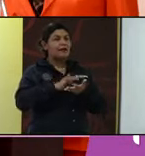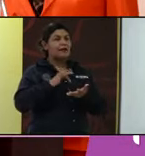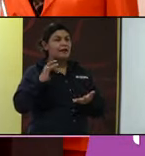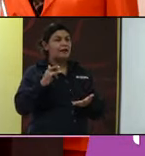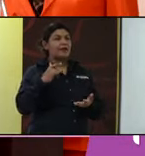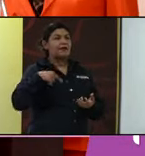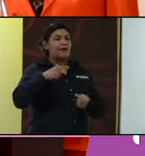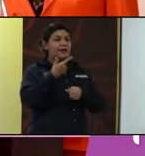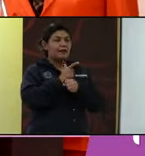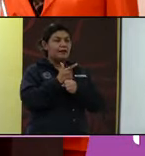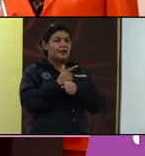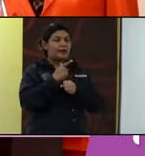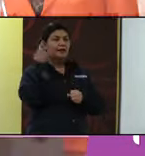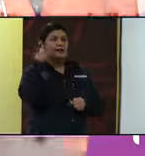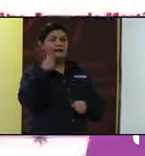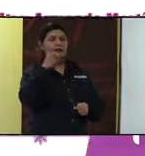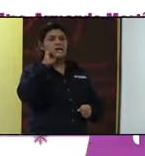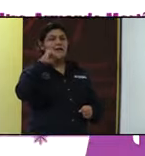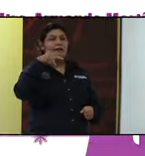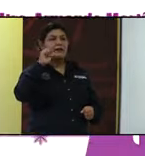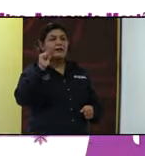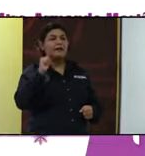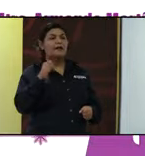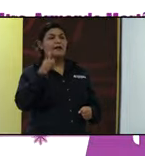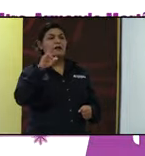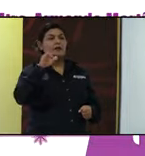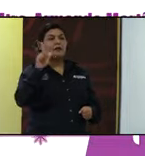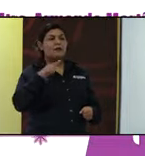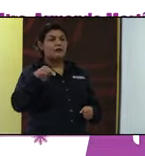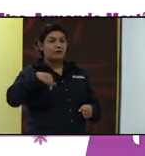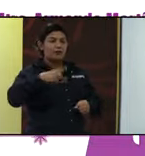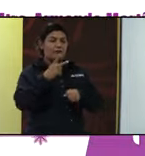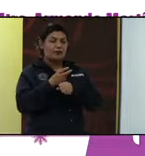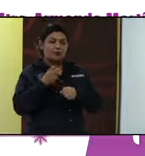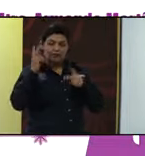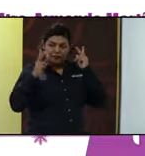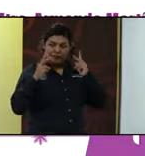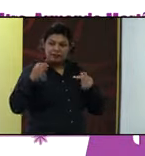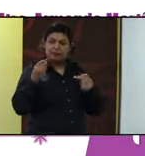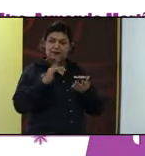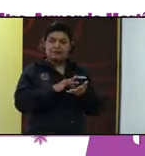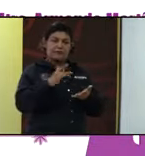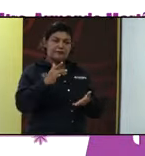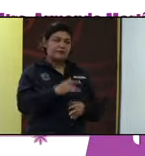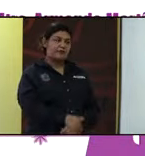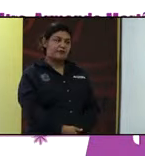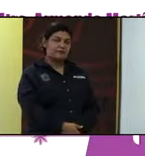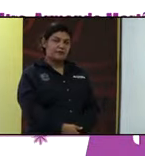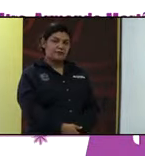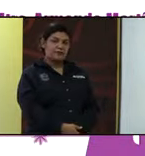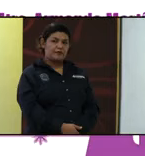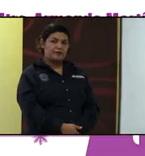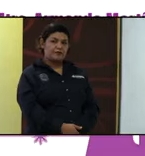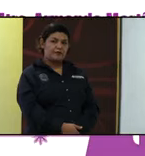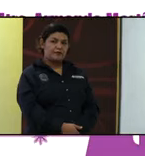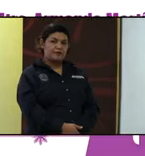la licenciada Diana Luz Gutiérrez González, que hoy aquí nos visita. Muchas gracias, licenciada.